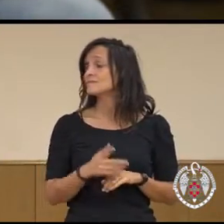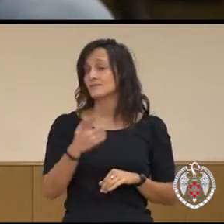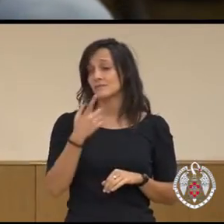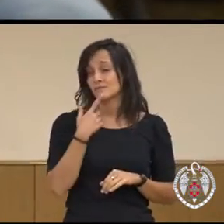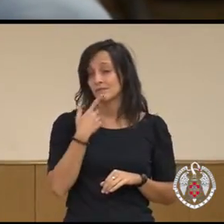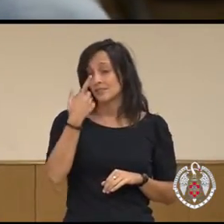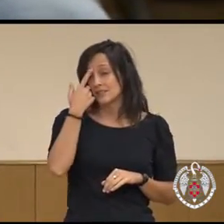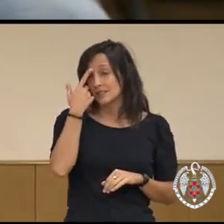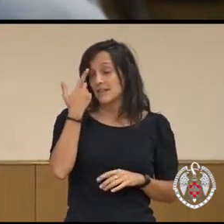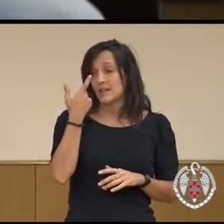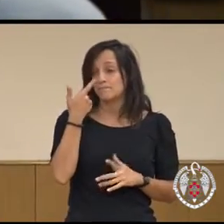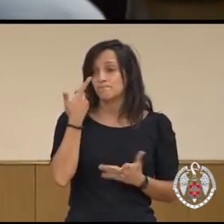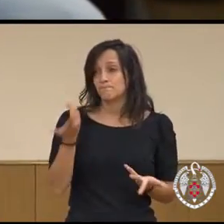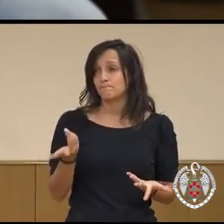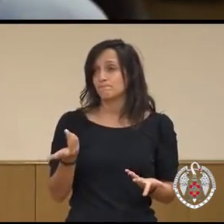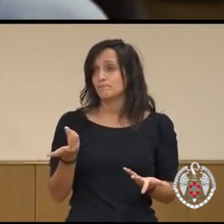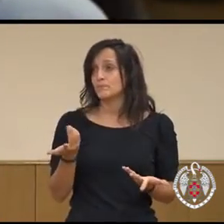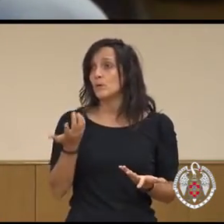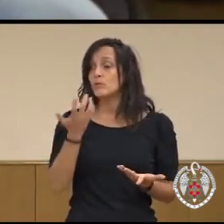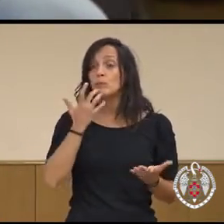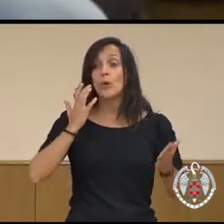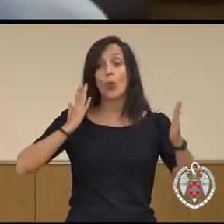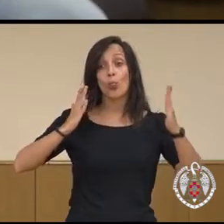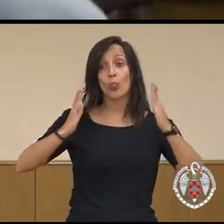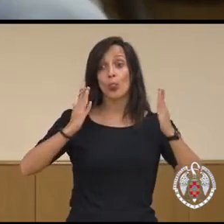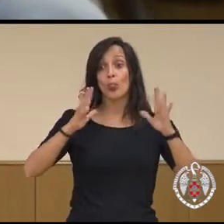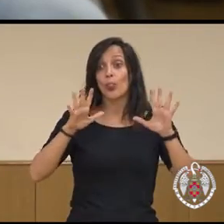Sabidas son las convulsiones que